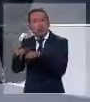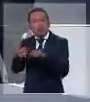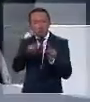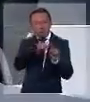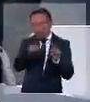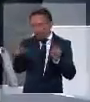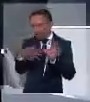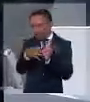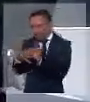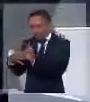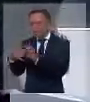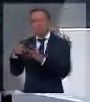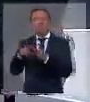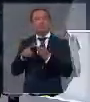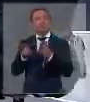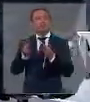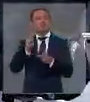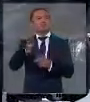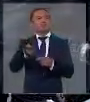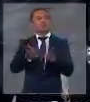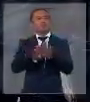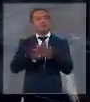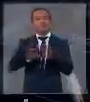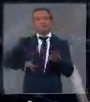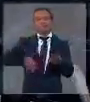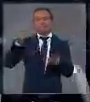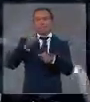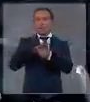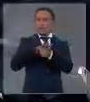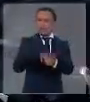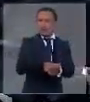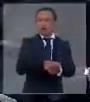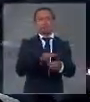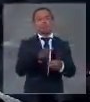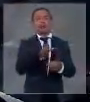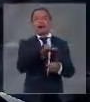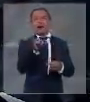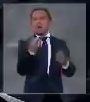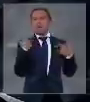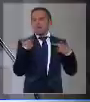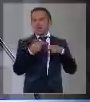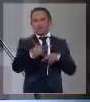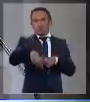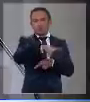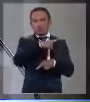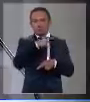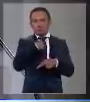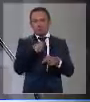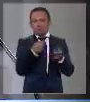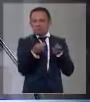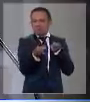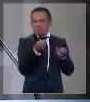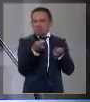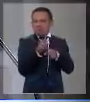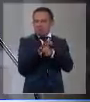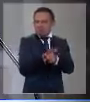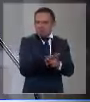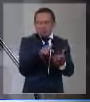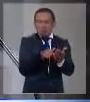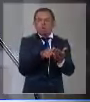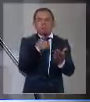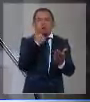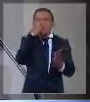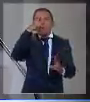represión, una coerción a maestros. Está dedicada a afectar a los maestros